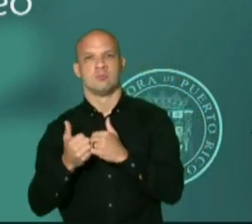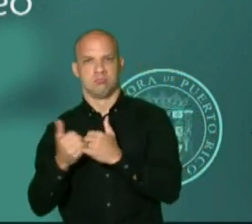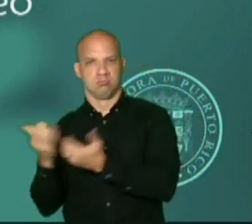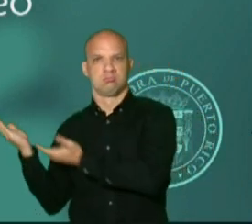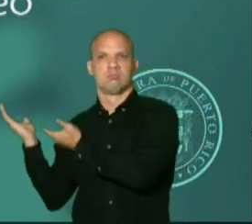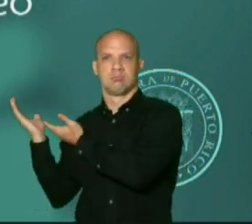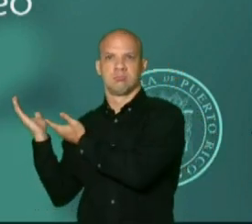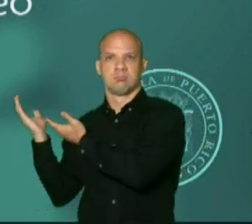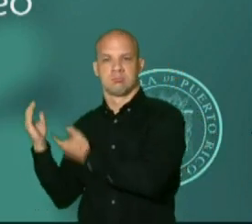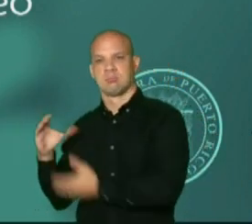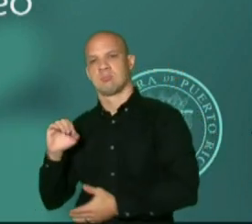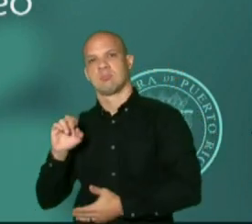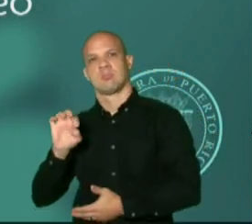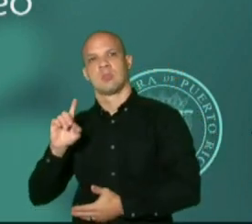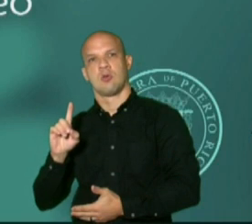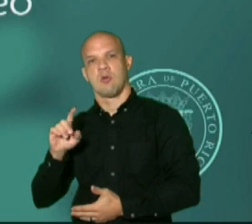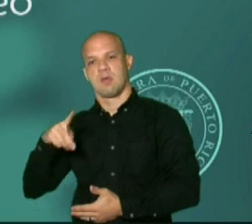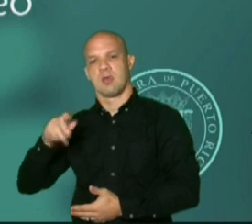electrónico: